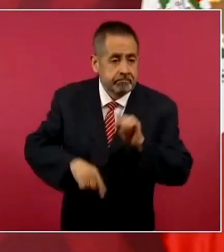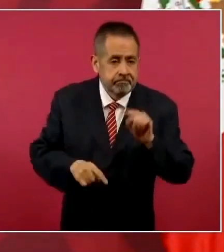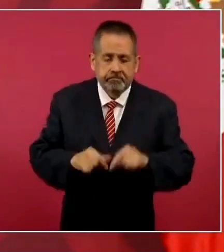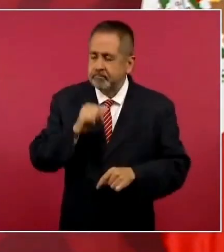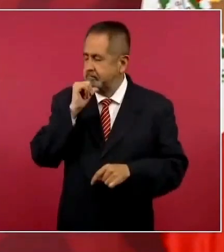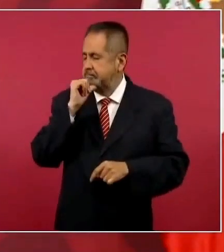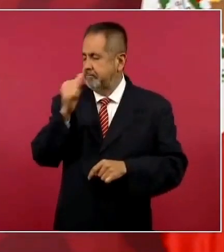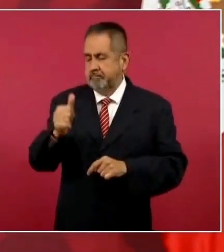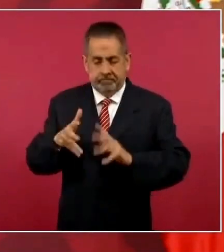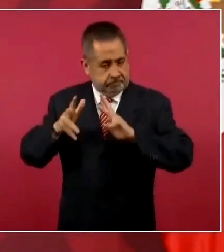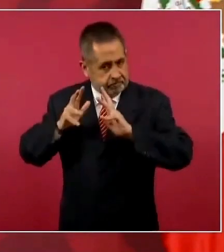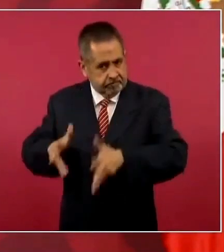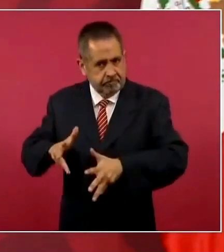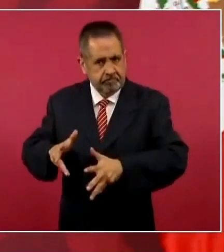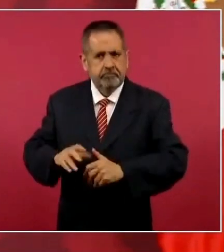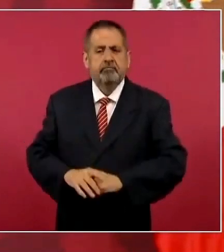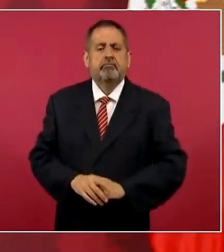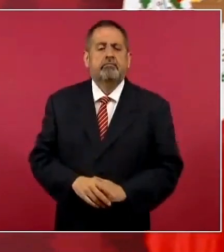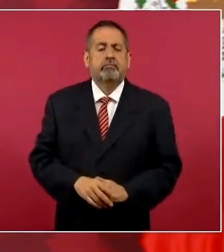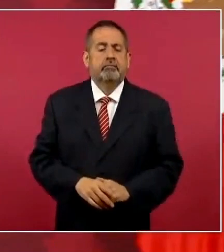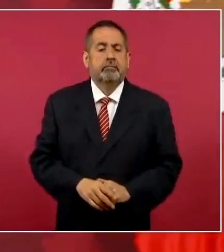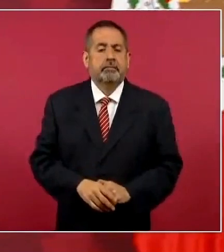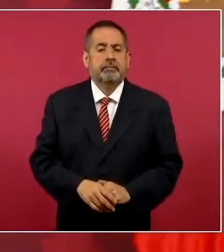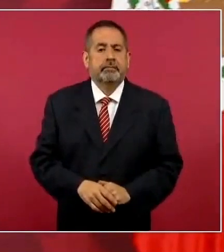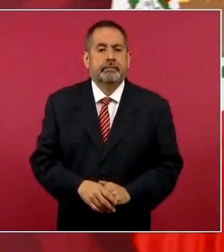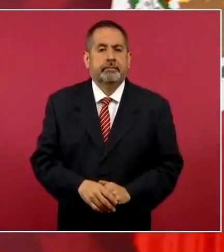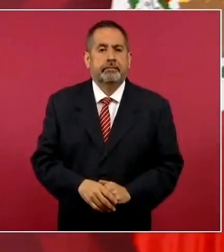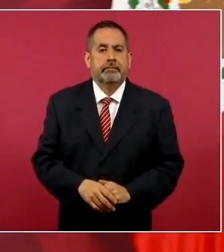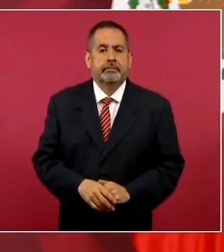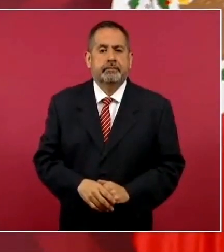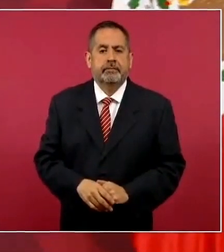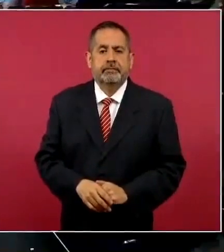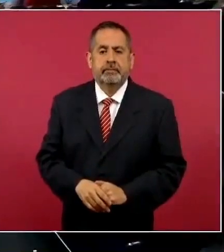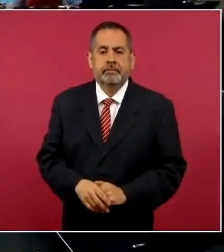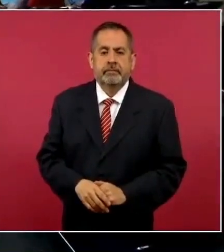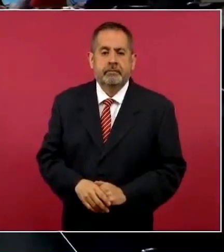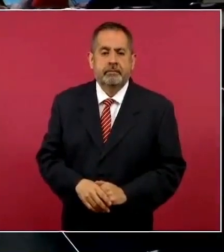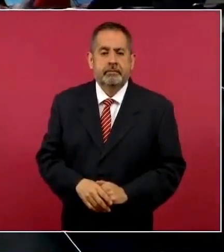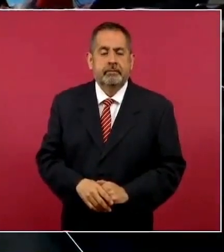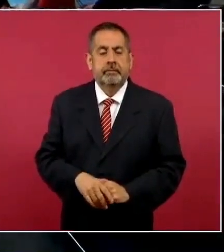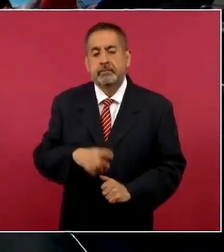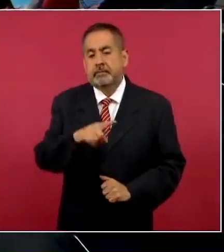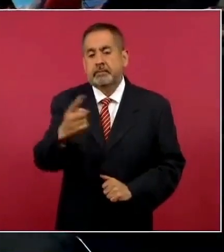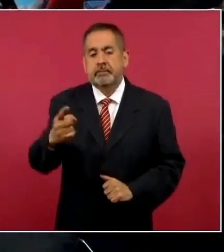¿Quién sigue?